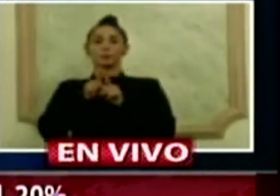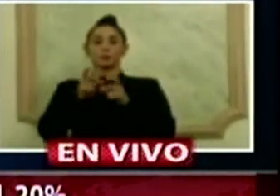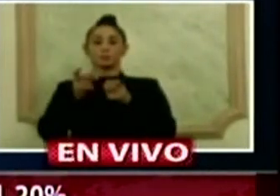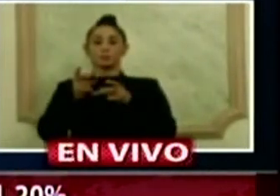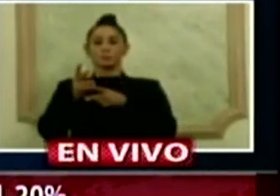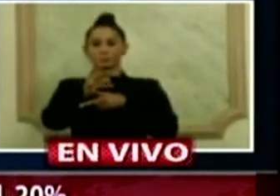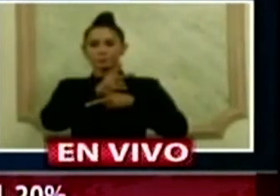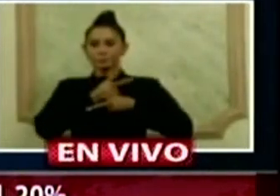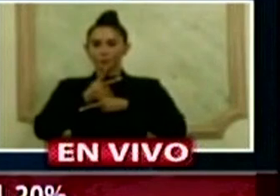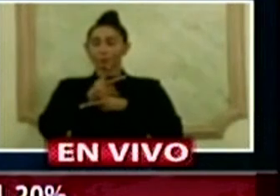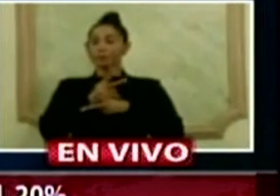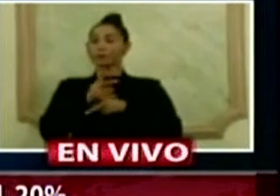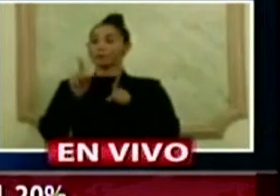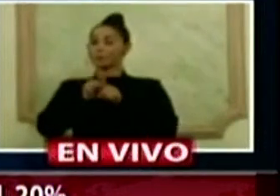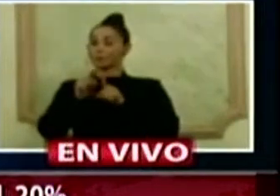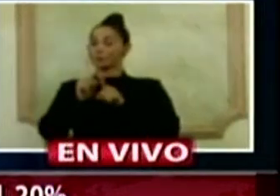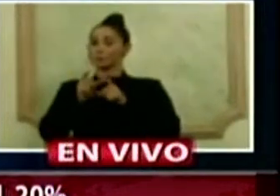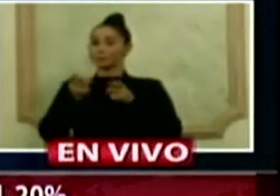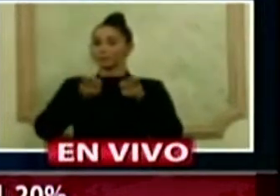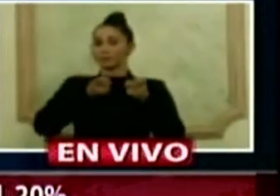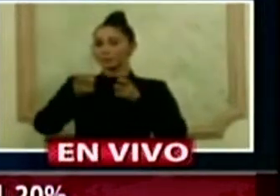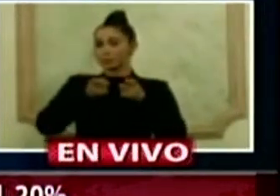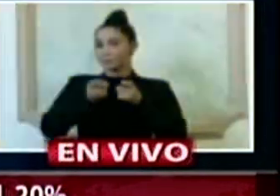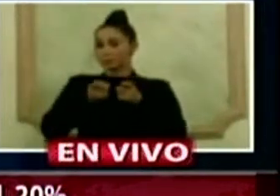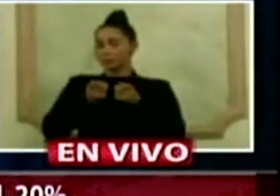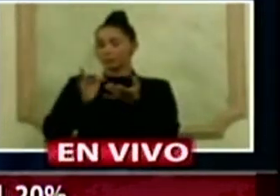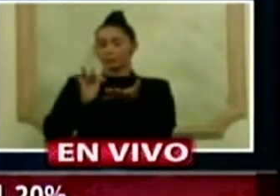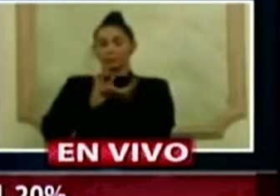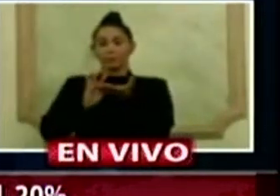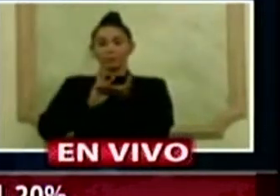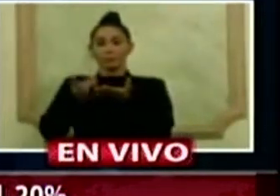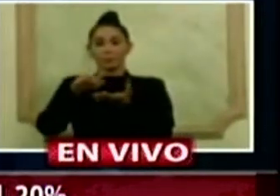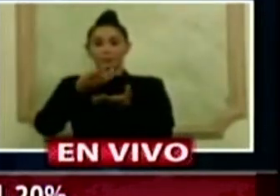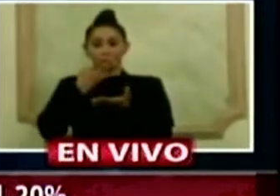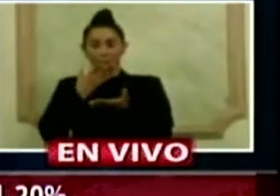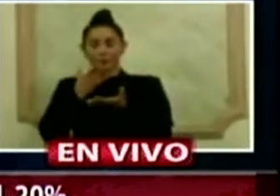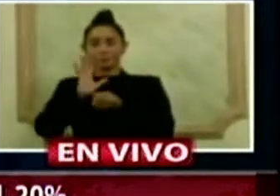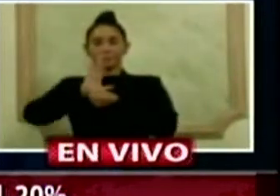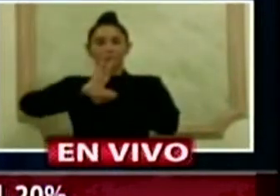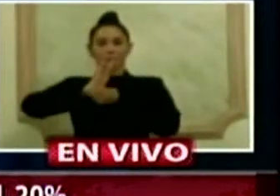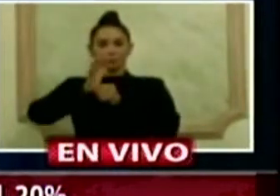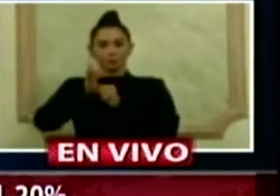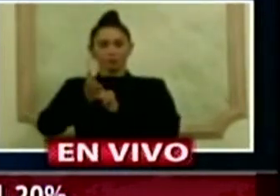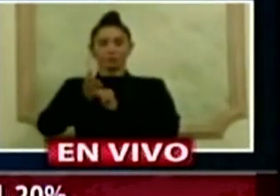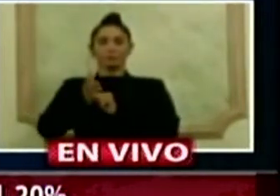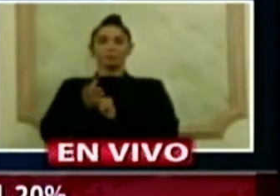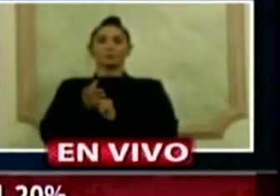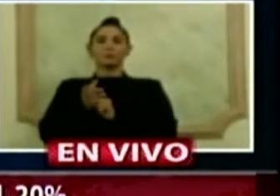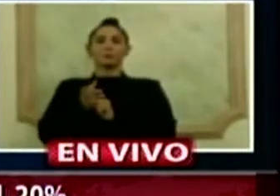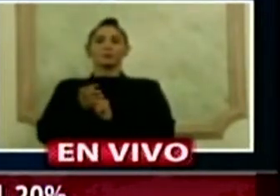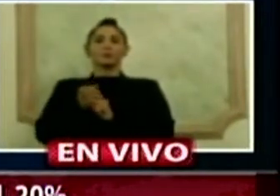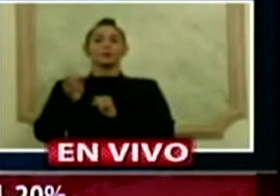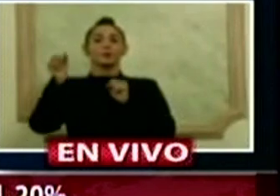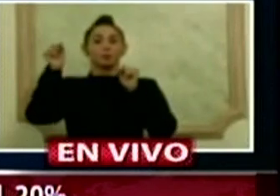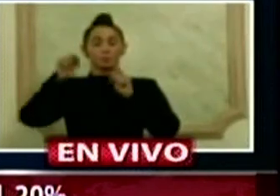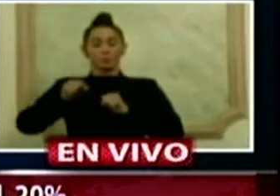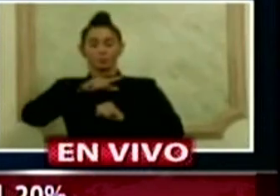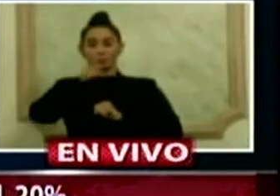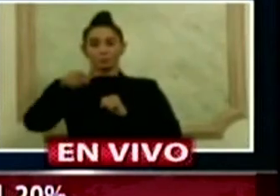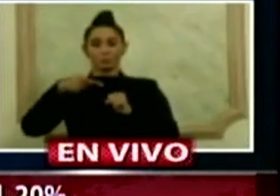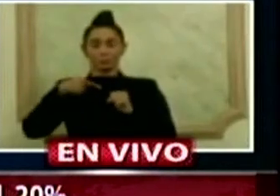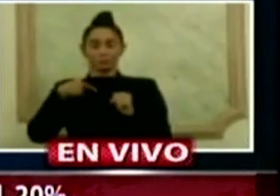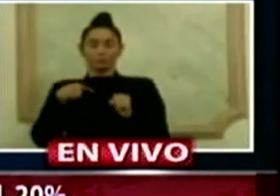como también para el tratamiento del COVID, podemos nosotros mejorar